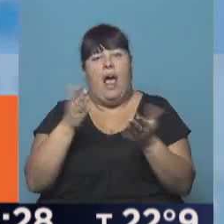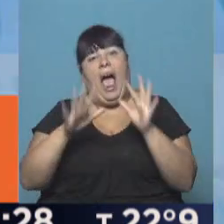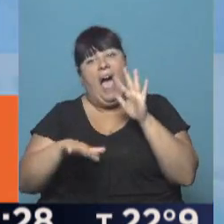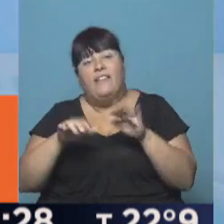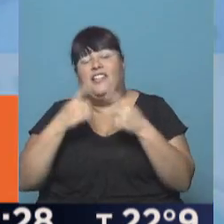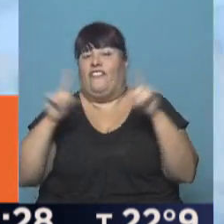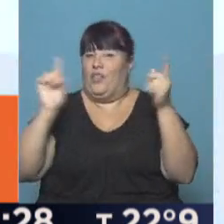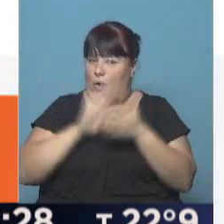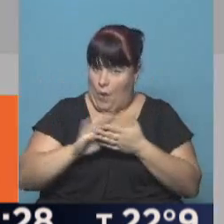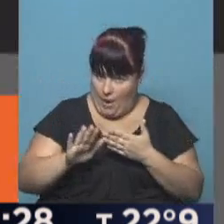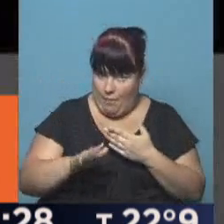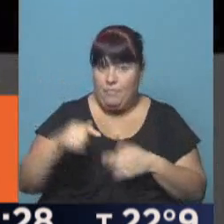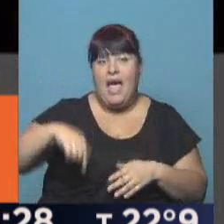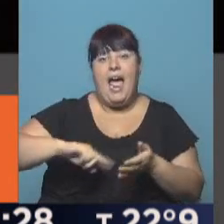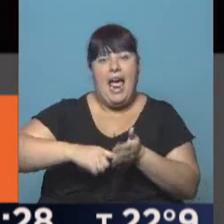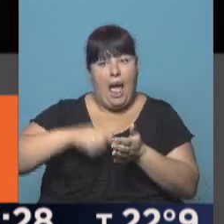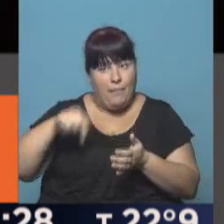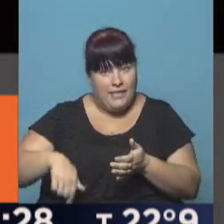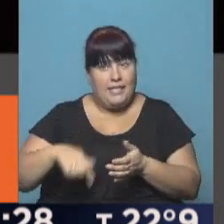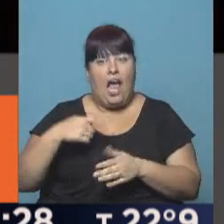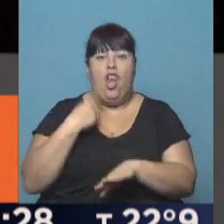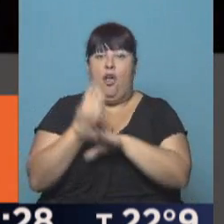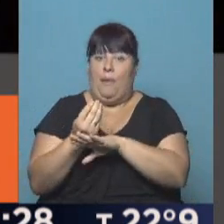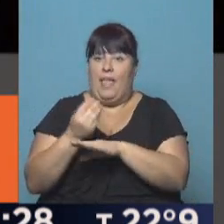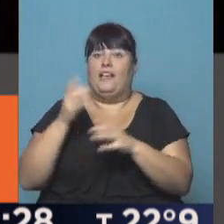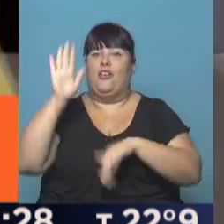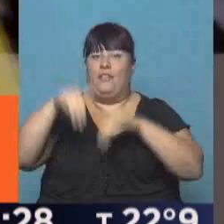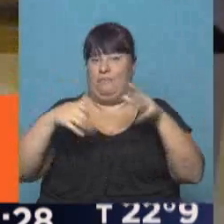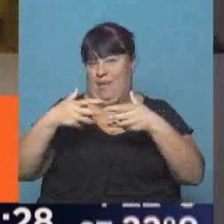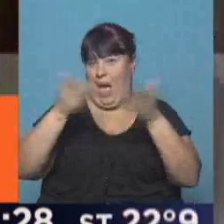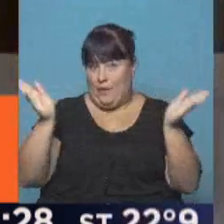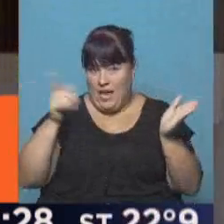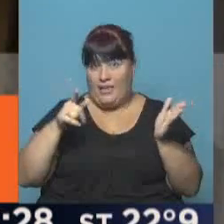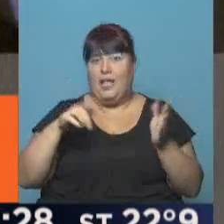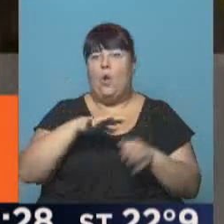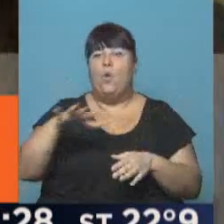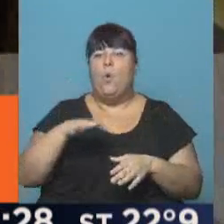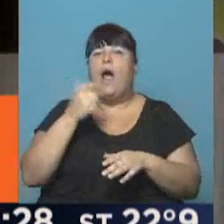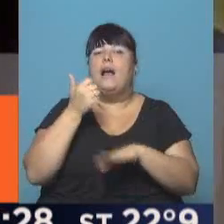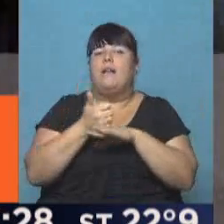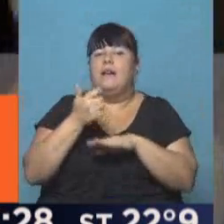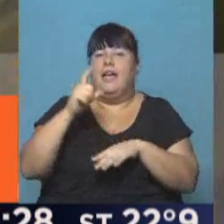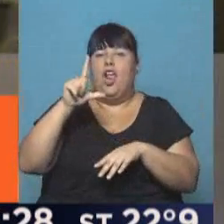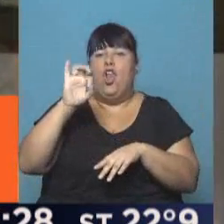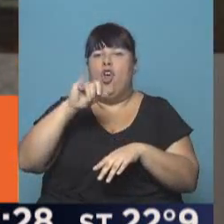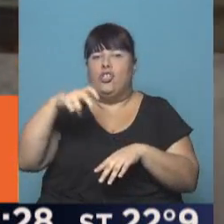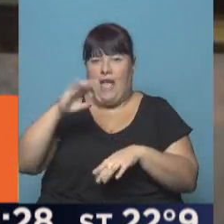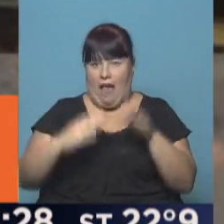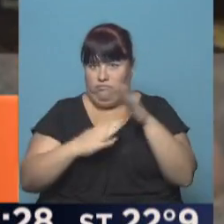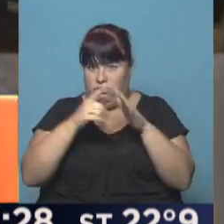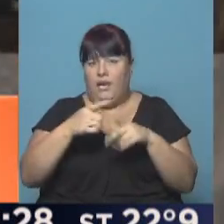veces innovadoras en la ciudad de buenos aires los precandidatos de convocatoria abierta el espacio encabezado por claudio lozano